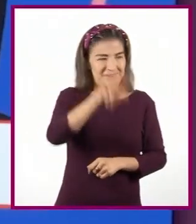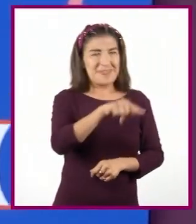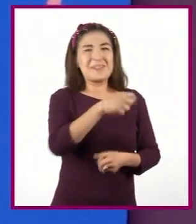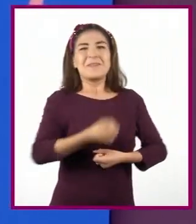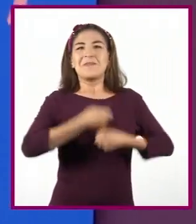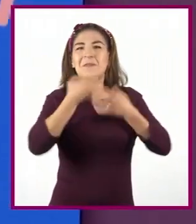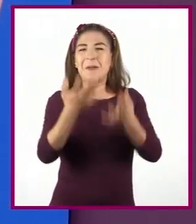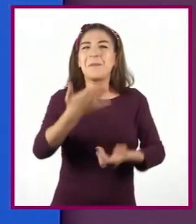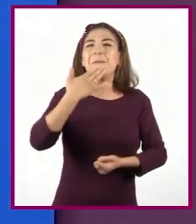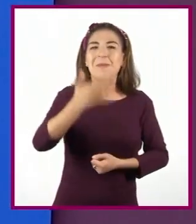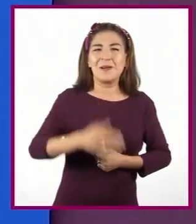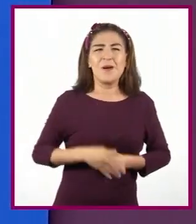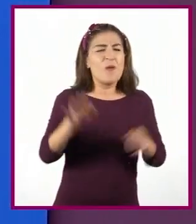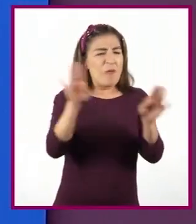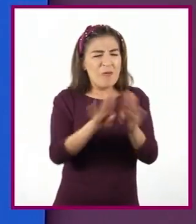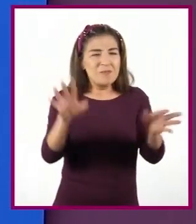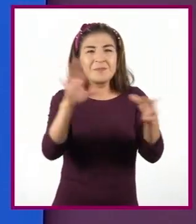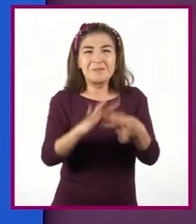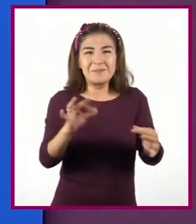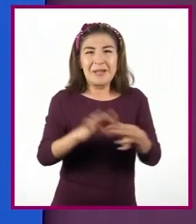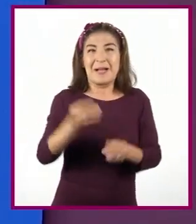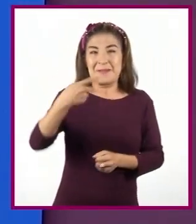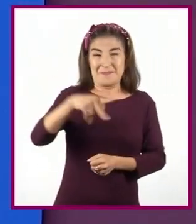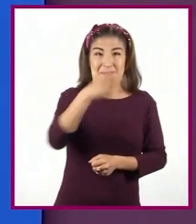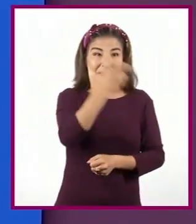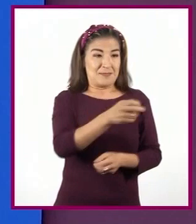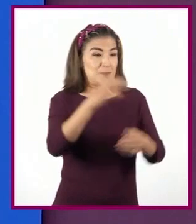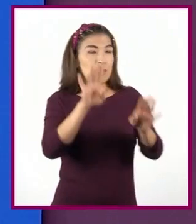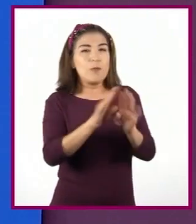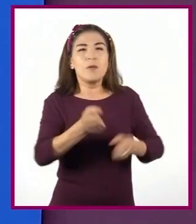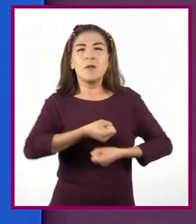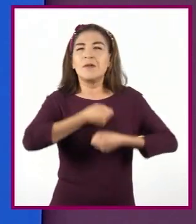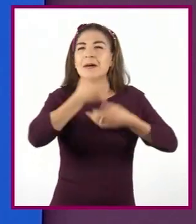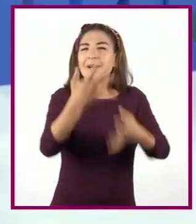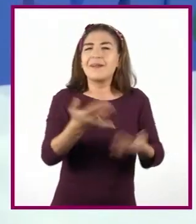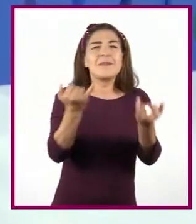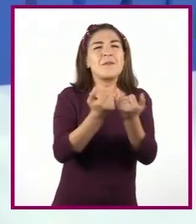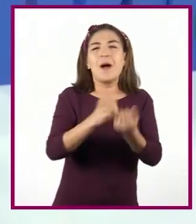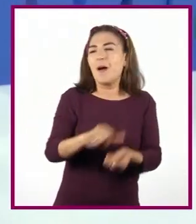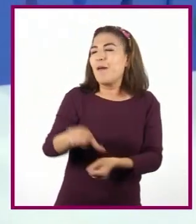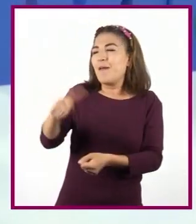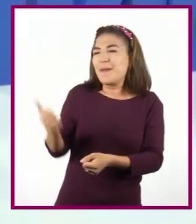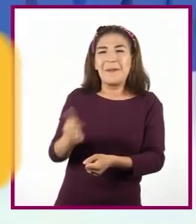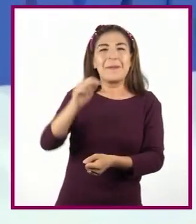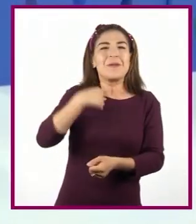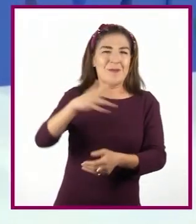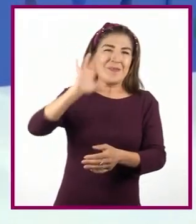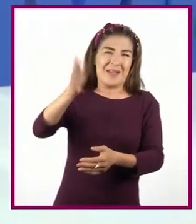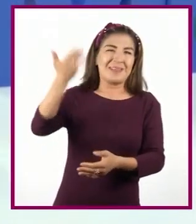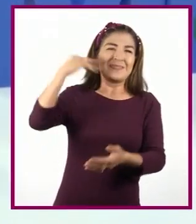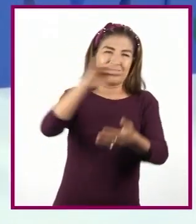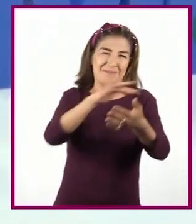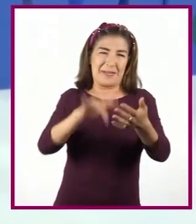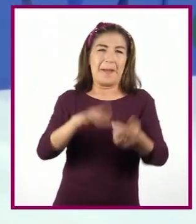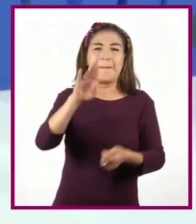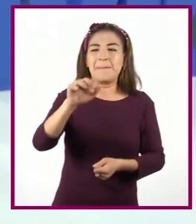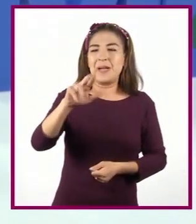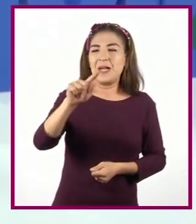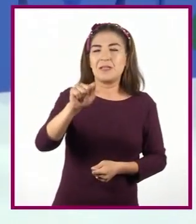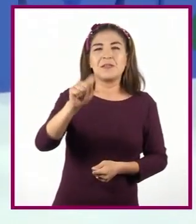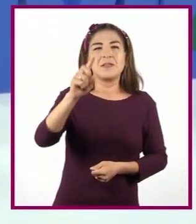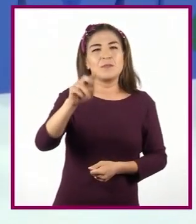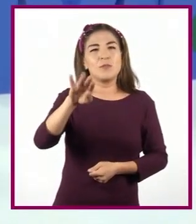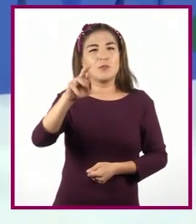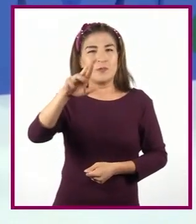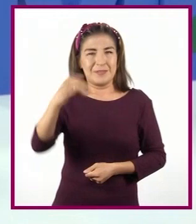No sé cómo explicarlo, pero a pesar de ser un cuento igual que otros que he leído de Bradbury, por ejemplo, o el